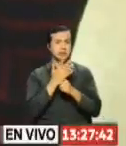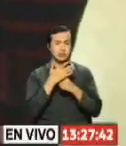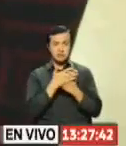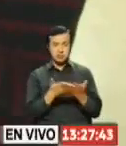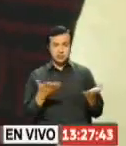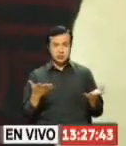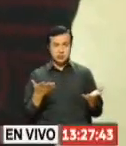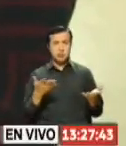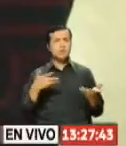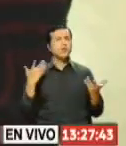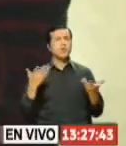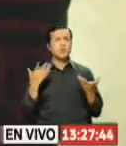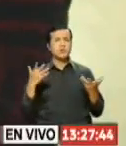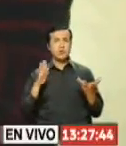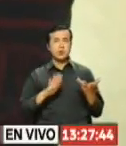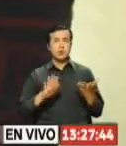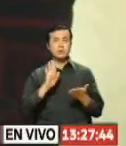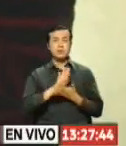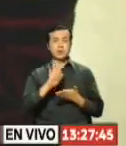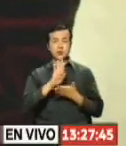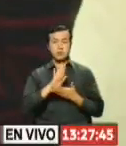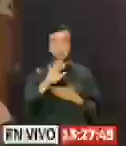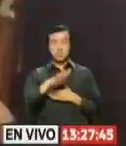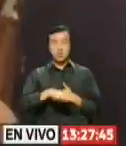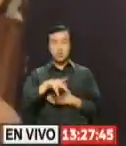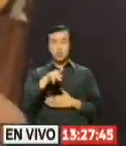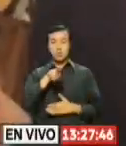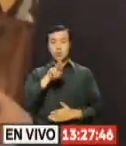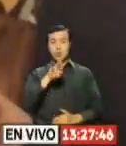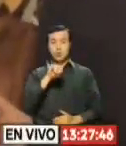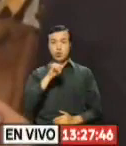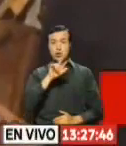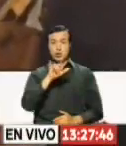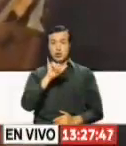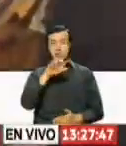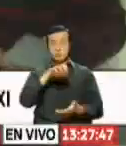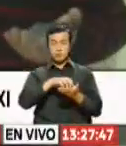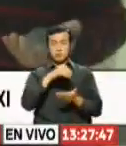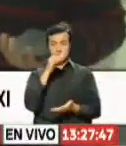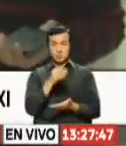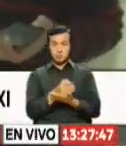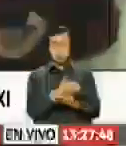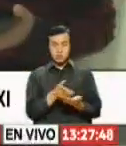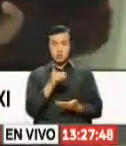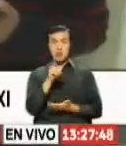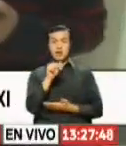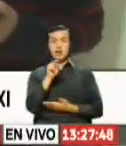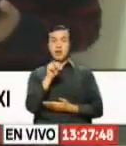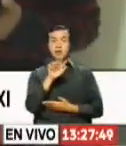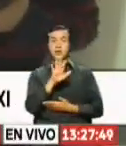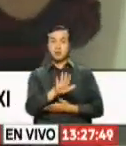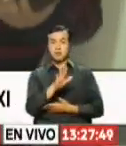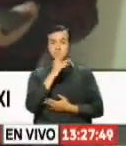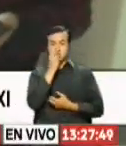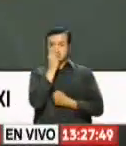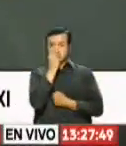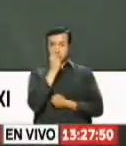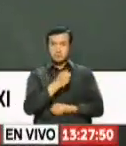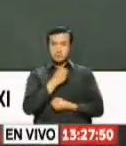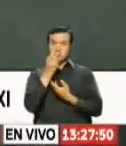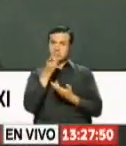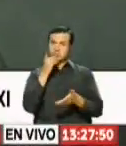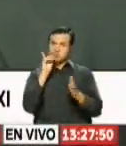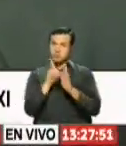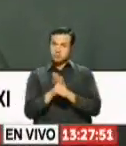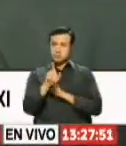Este hecho ocurrió en un centro educativo de Pujilí, en la provincia de Cotopaxi. Dani Guajala rompió el silencio para